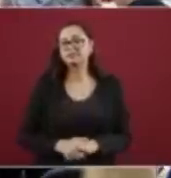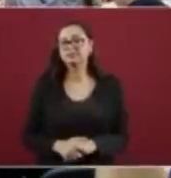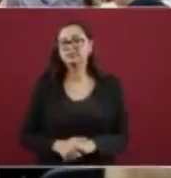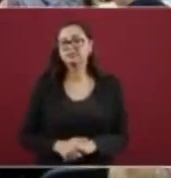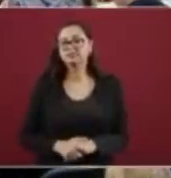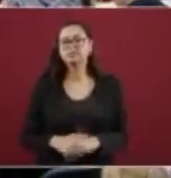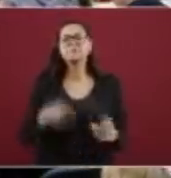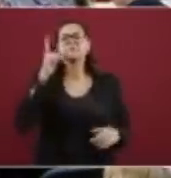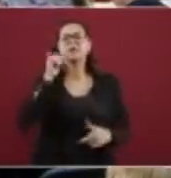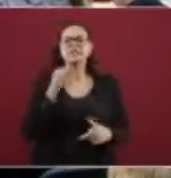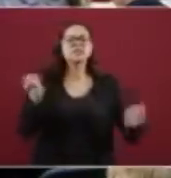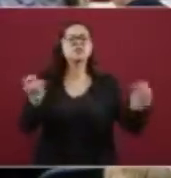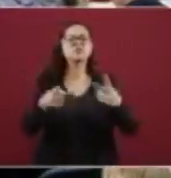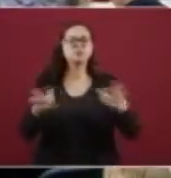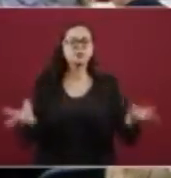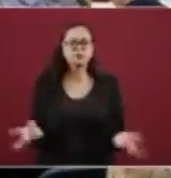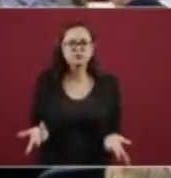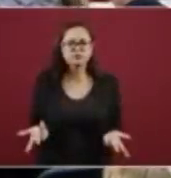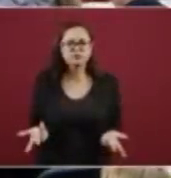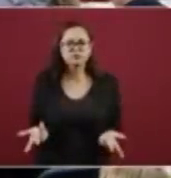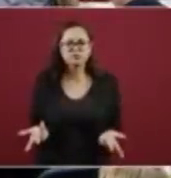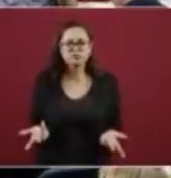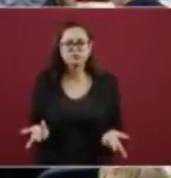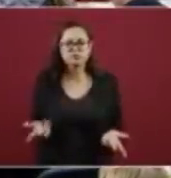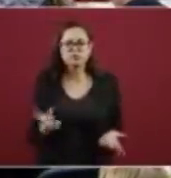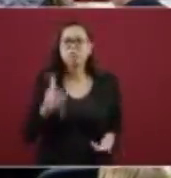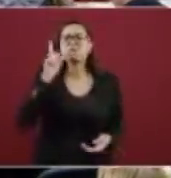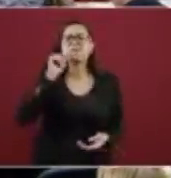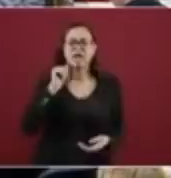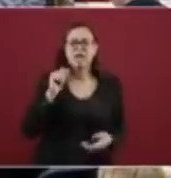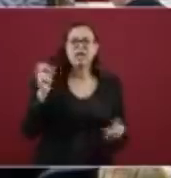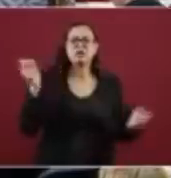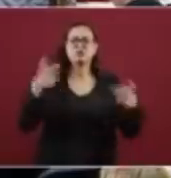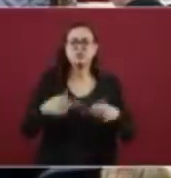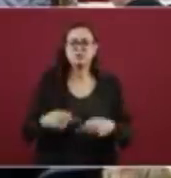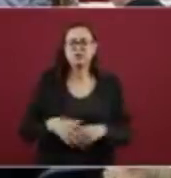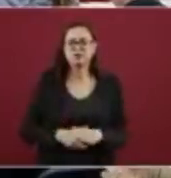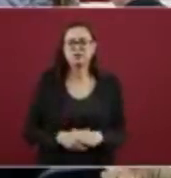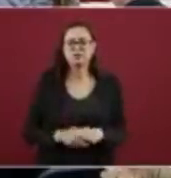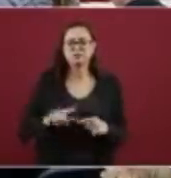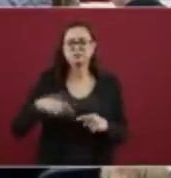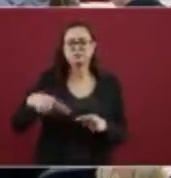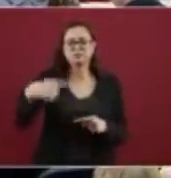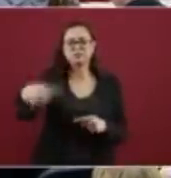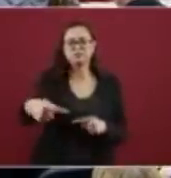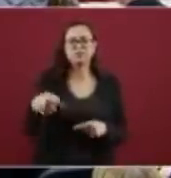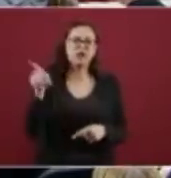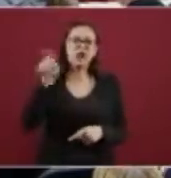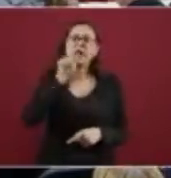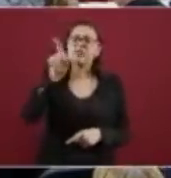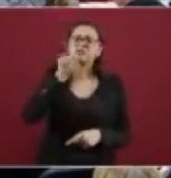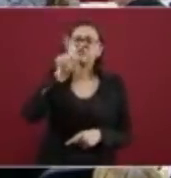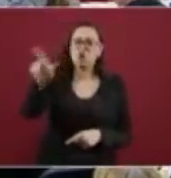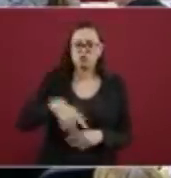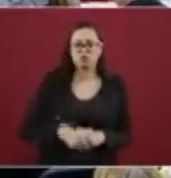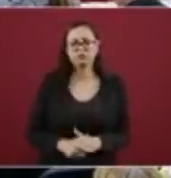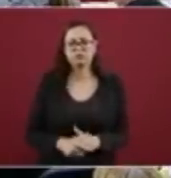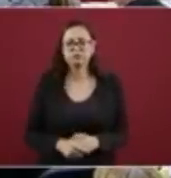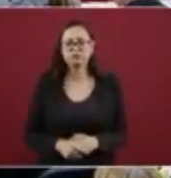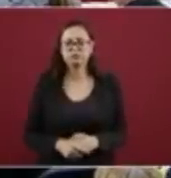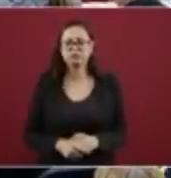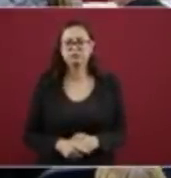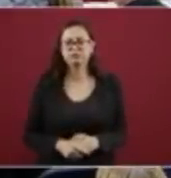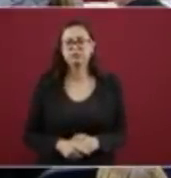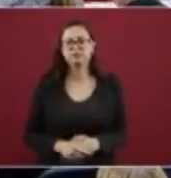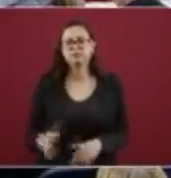Mañana nos vamos a ver y pasado mañana vamos a, por cierto, vamos a estar en Jalisco.